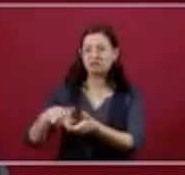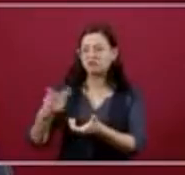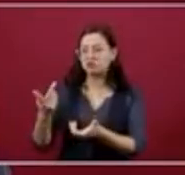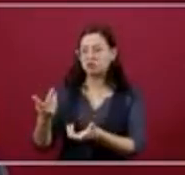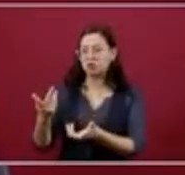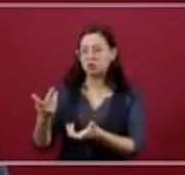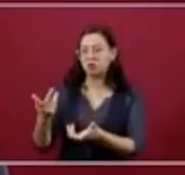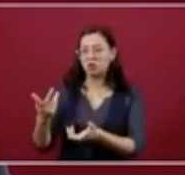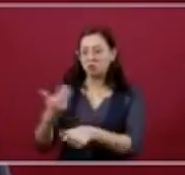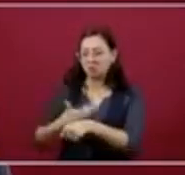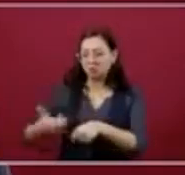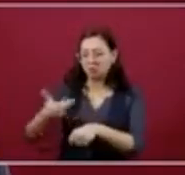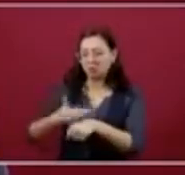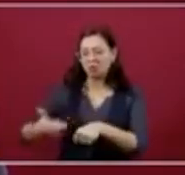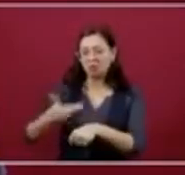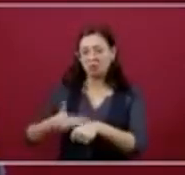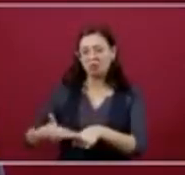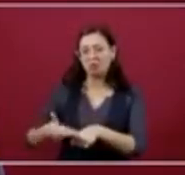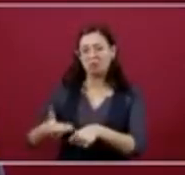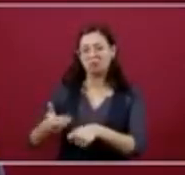golf,